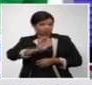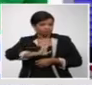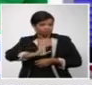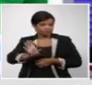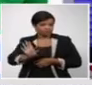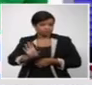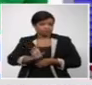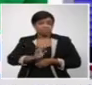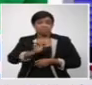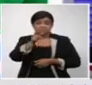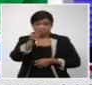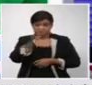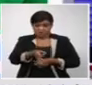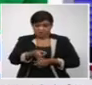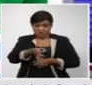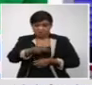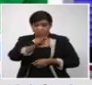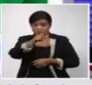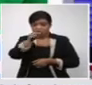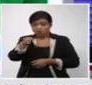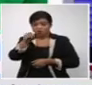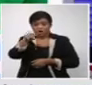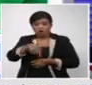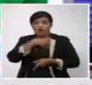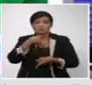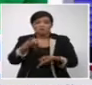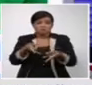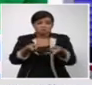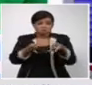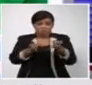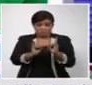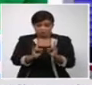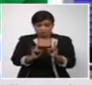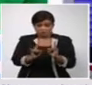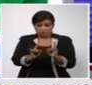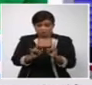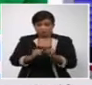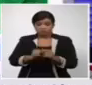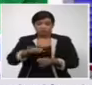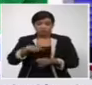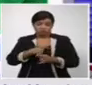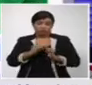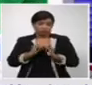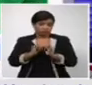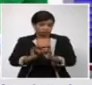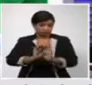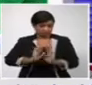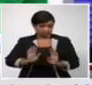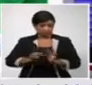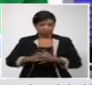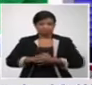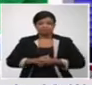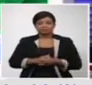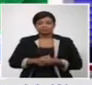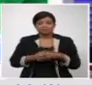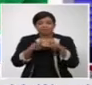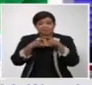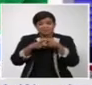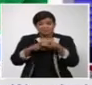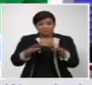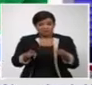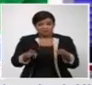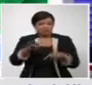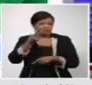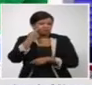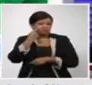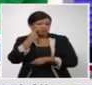que lamentablemente fallecieron e informamos hoy, pero sí lo hemos visto y